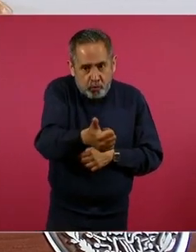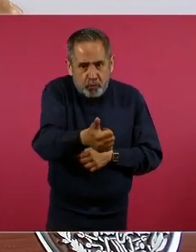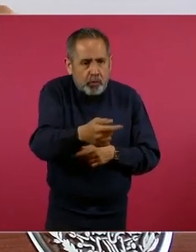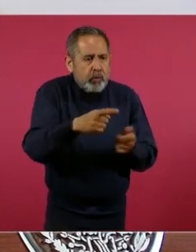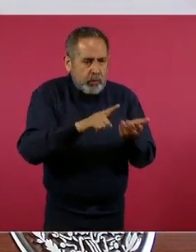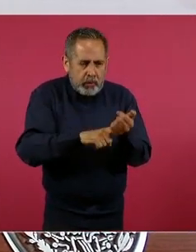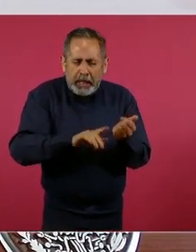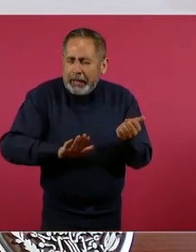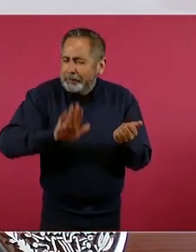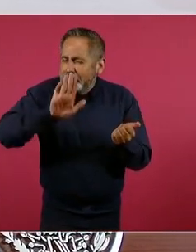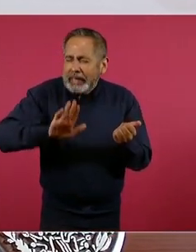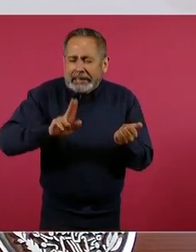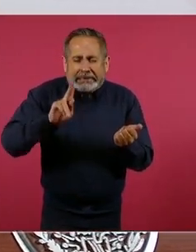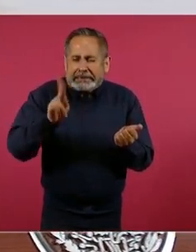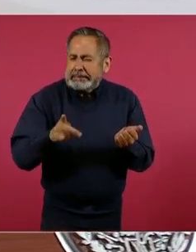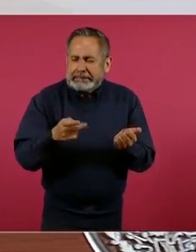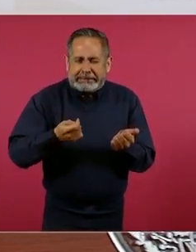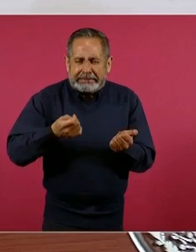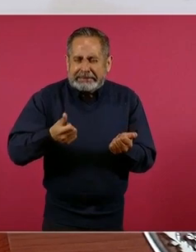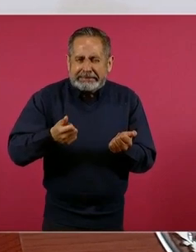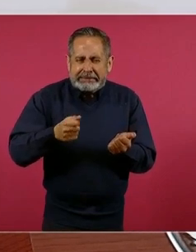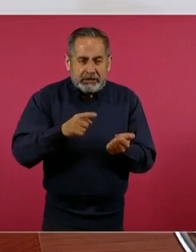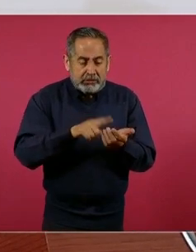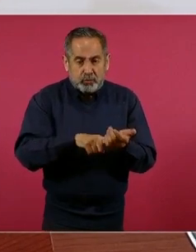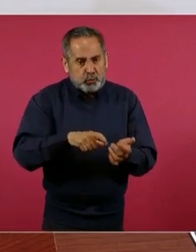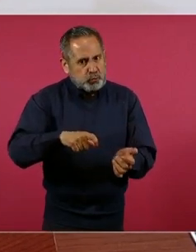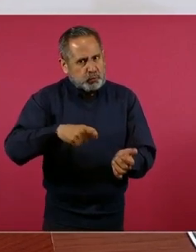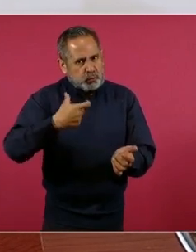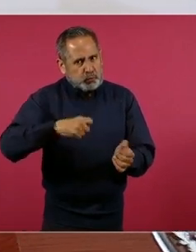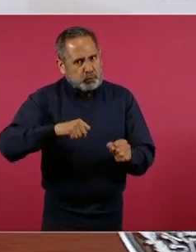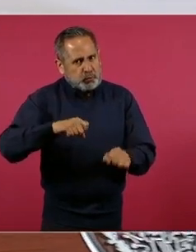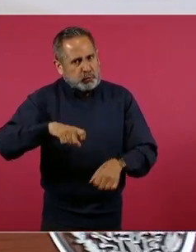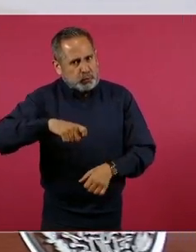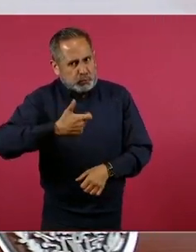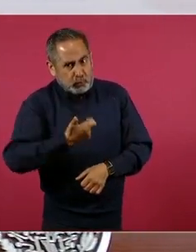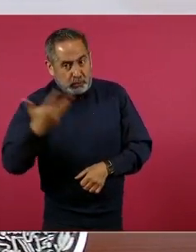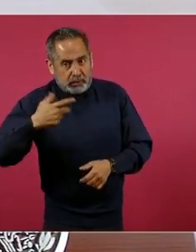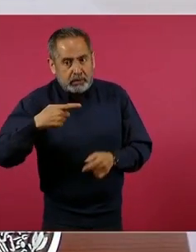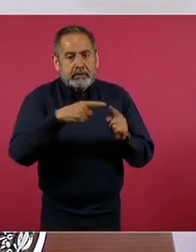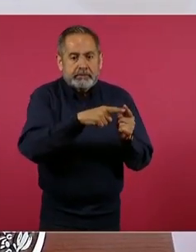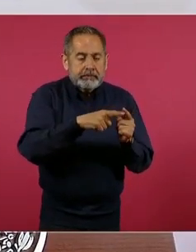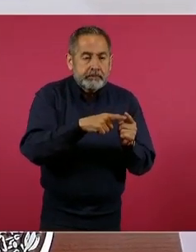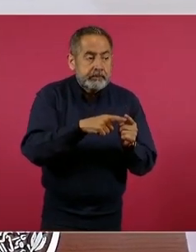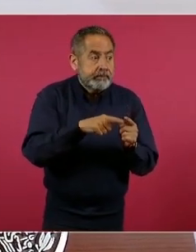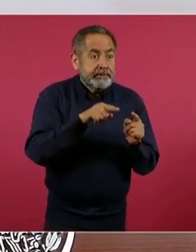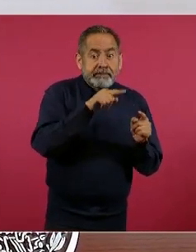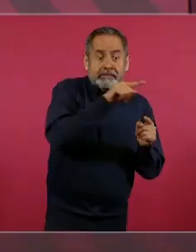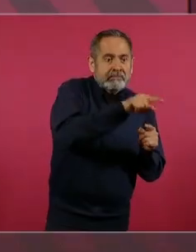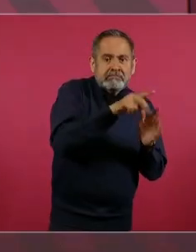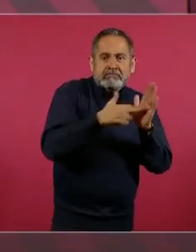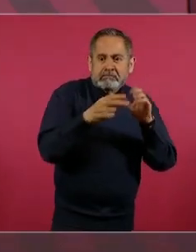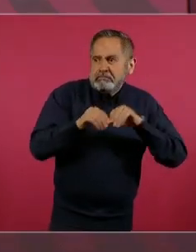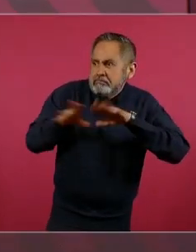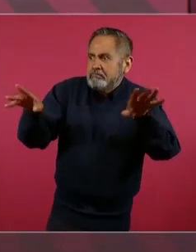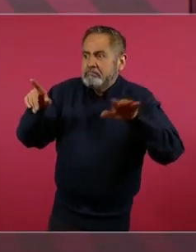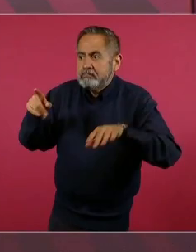marca de esa machuchona, ¿sí? Y me sacan a mí,